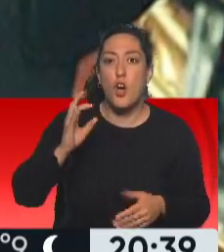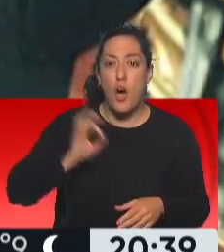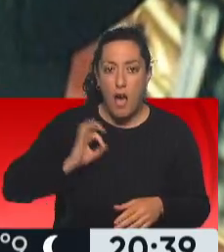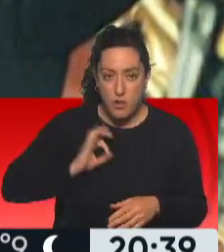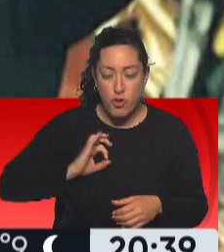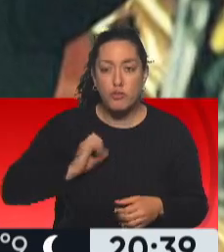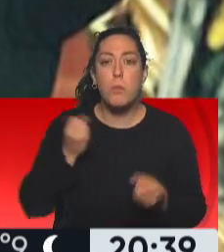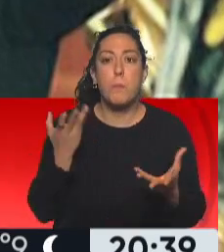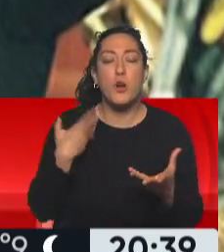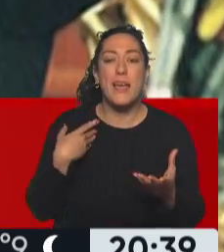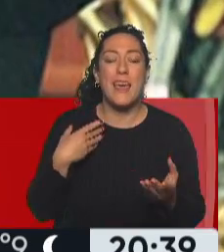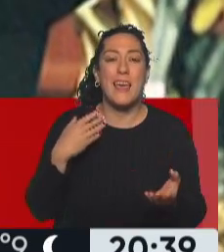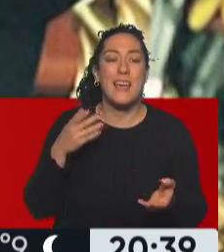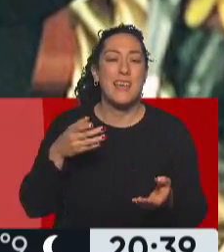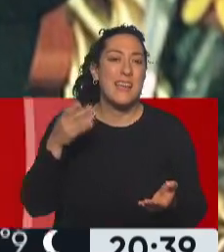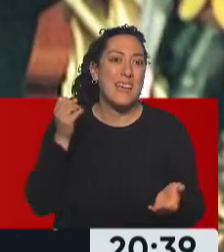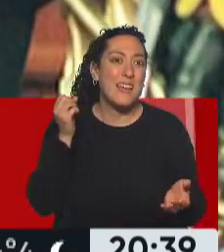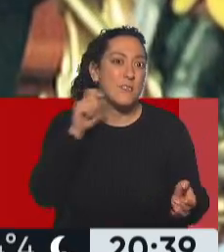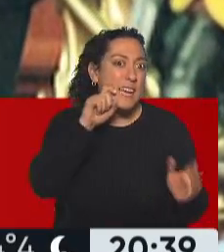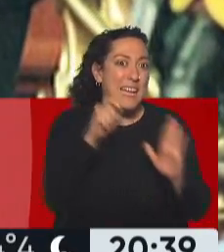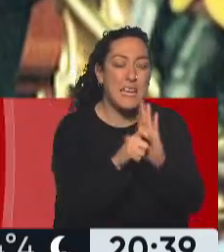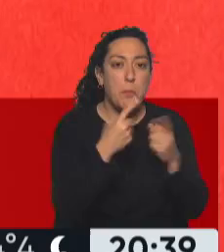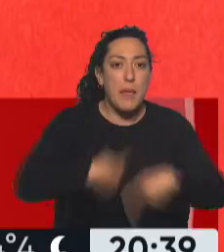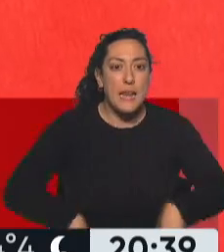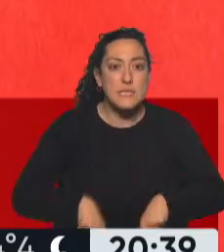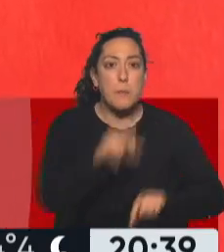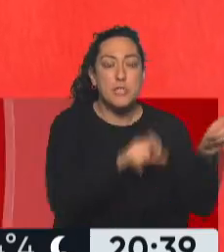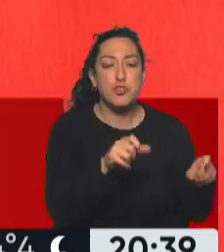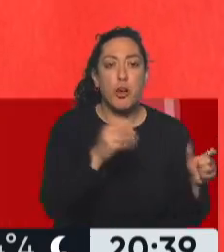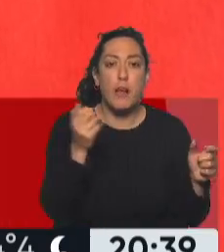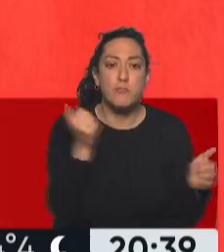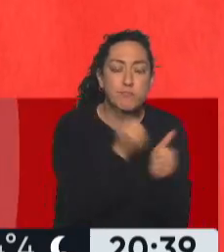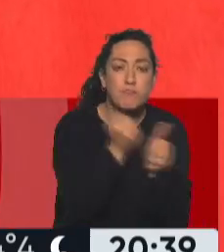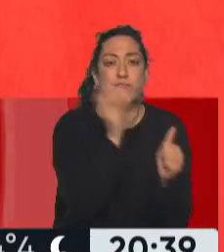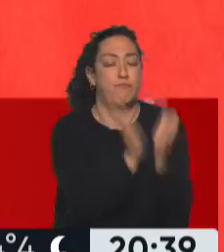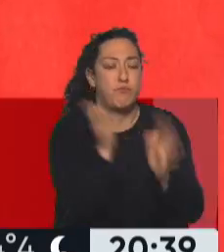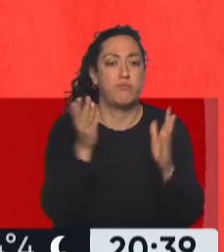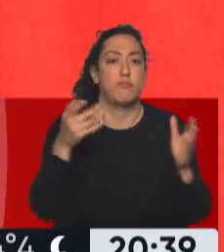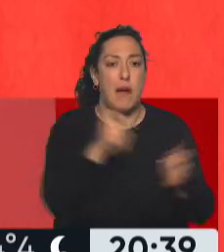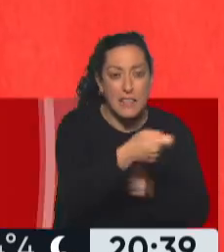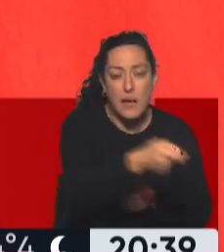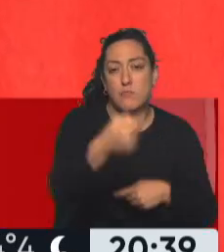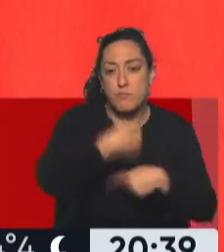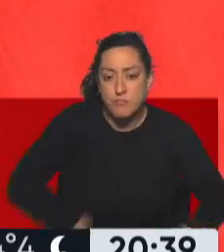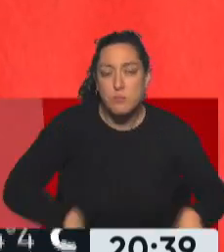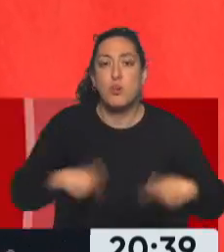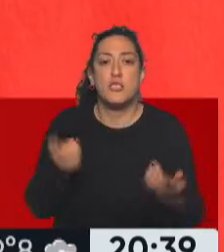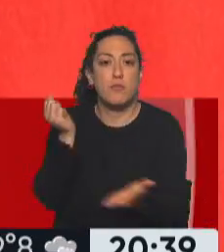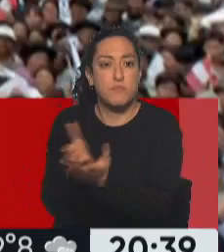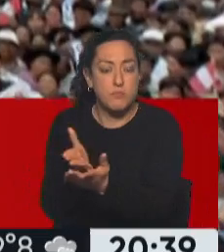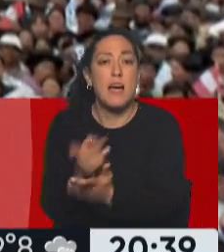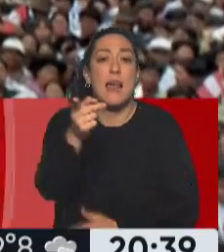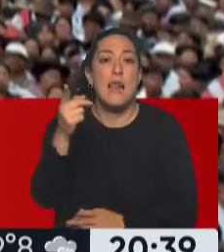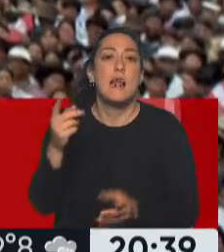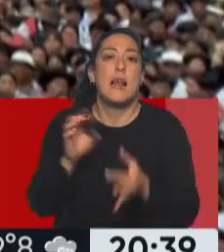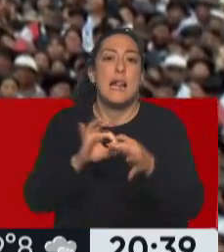por crímenes de lesa humanidad, es decir, que en este momento estaba ya en estos últimos días en su casa.